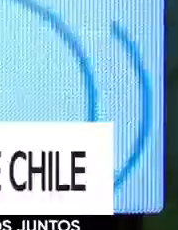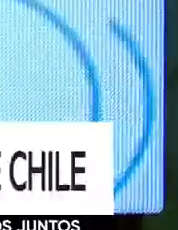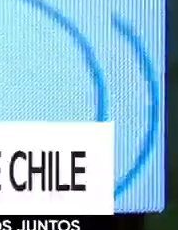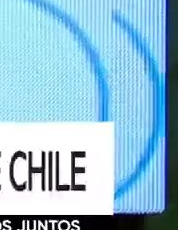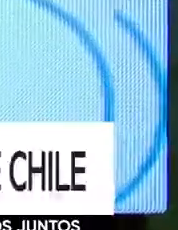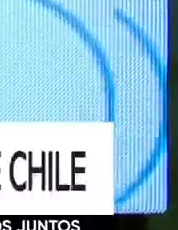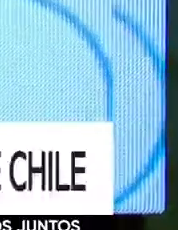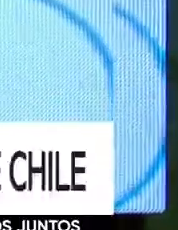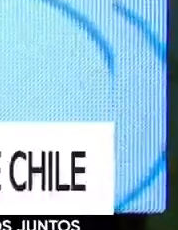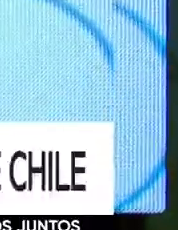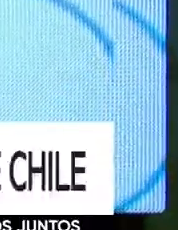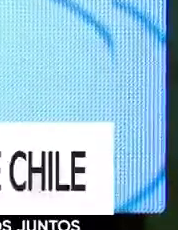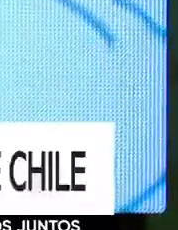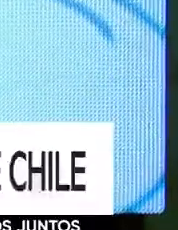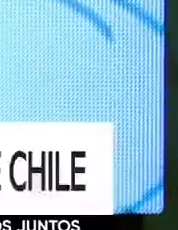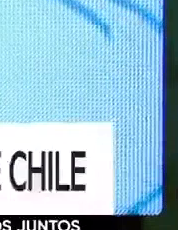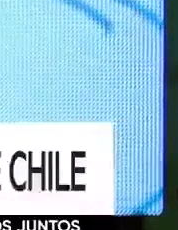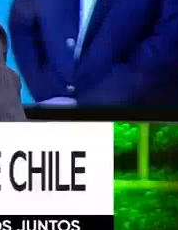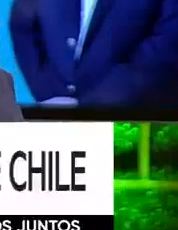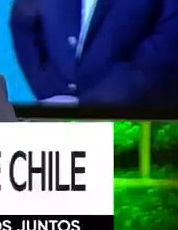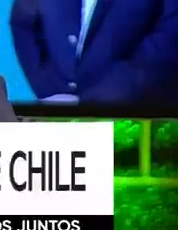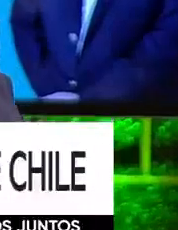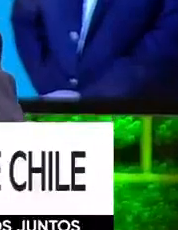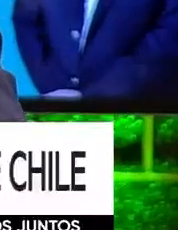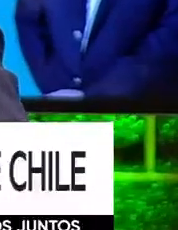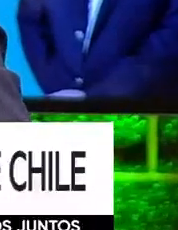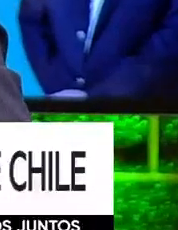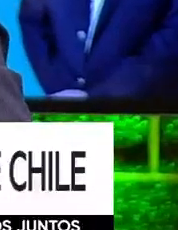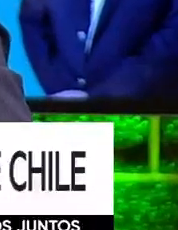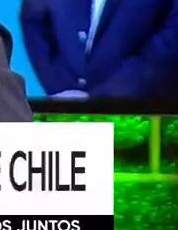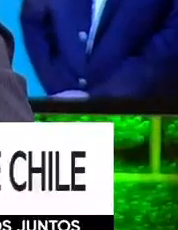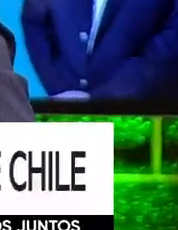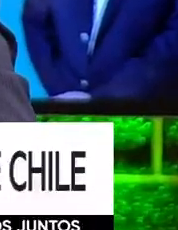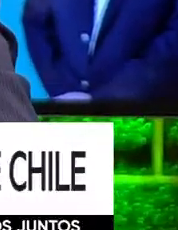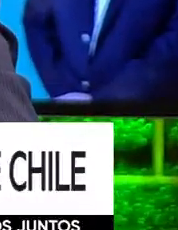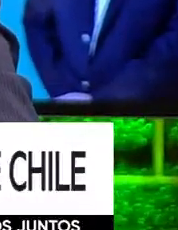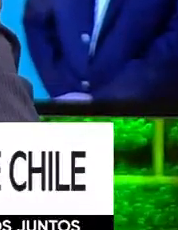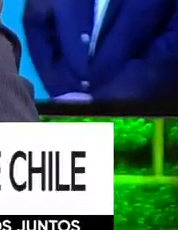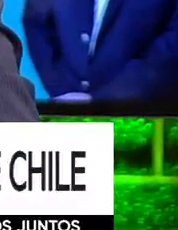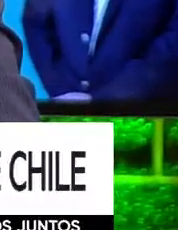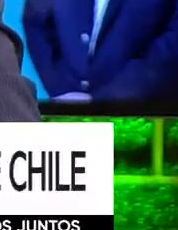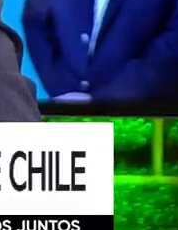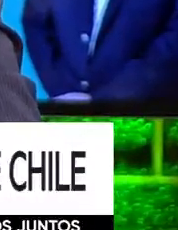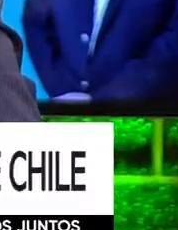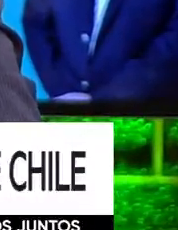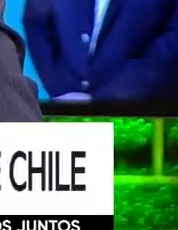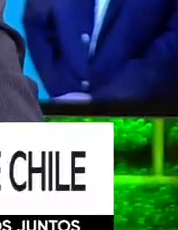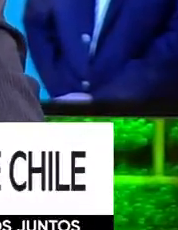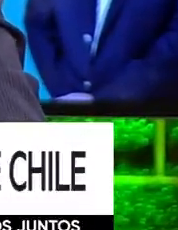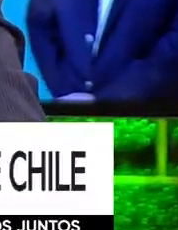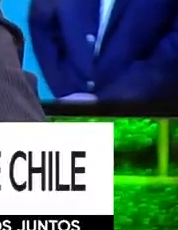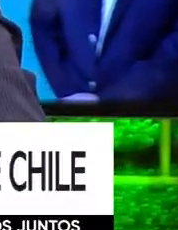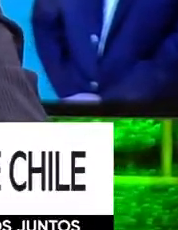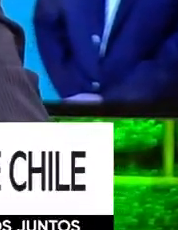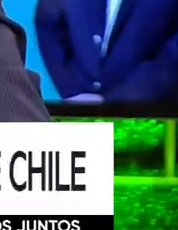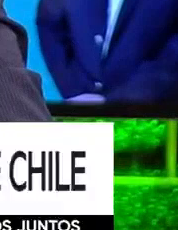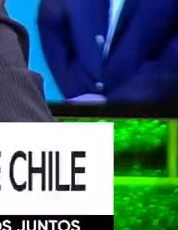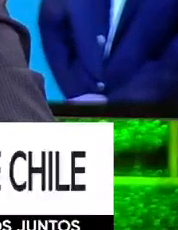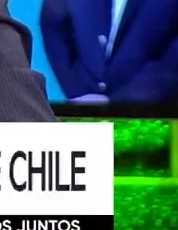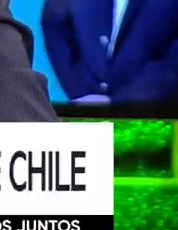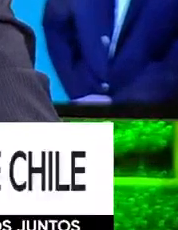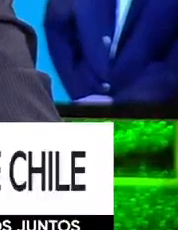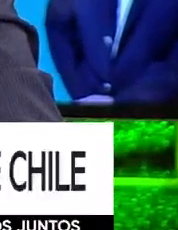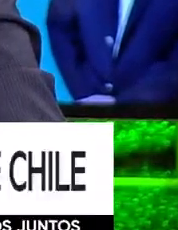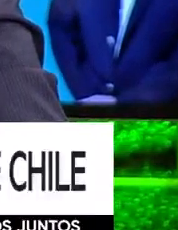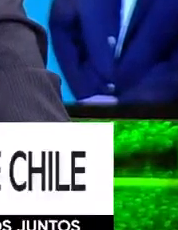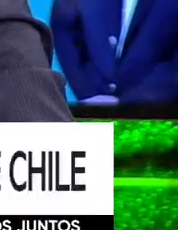hablando con la Michelle Bachelet. Exacto. No estuvo exenta de sus palos. Se pegaron. Al final, Gabriel Boric le dice: es que lo vamos a hacer mejor. Es que él quería hablar.